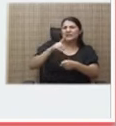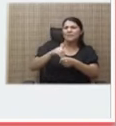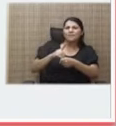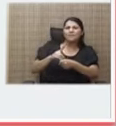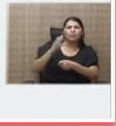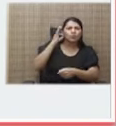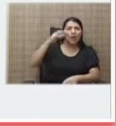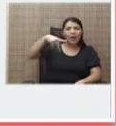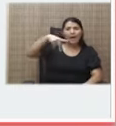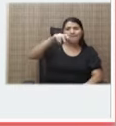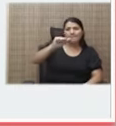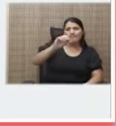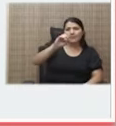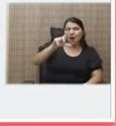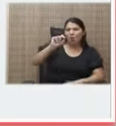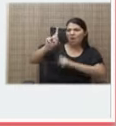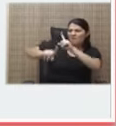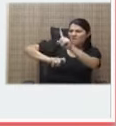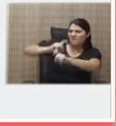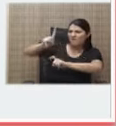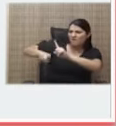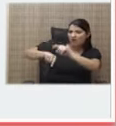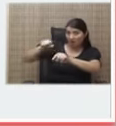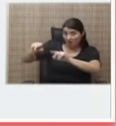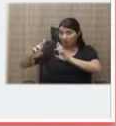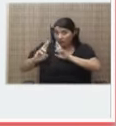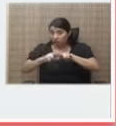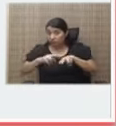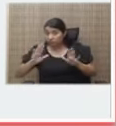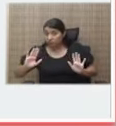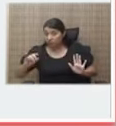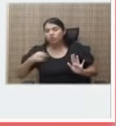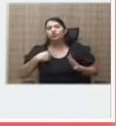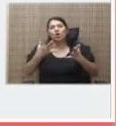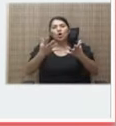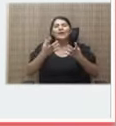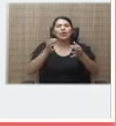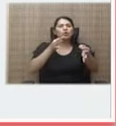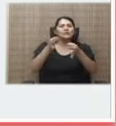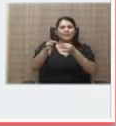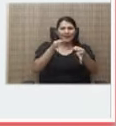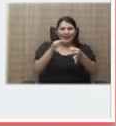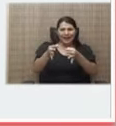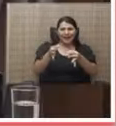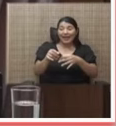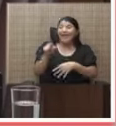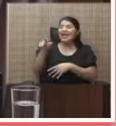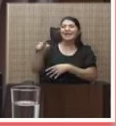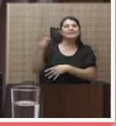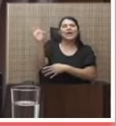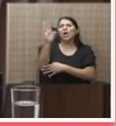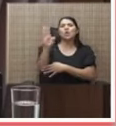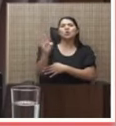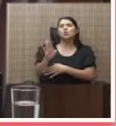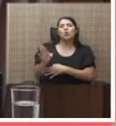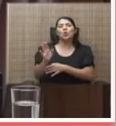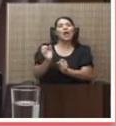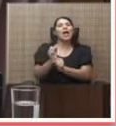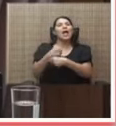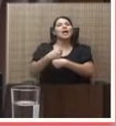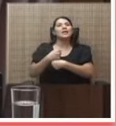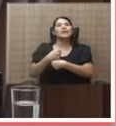Paola nágera dío de paso quiero aclarar que ella nunca hizo público sus cuestiones ientos sobre su